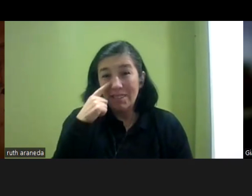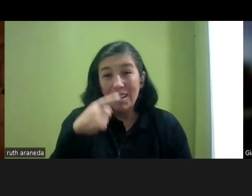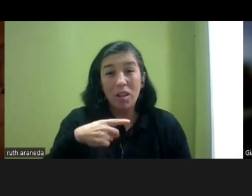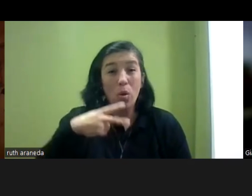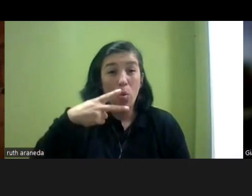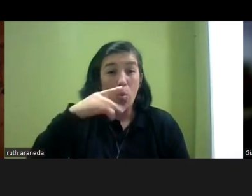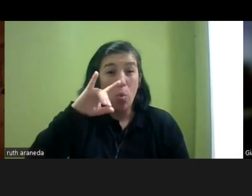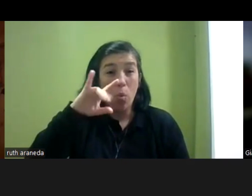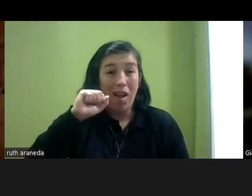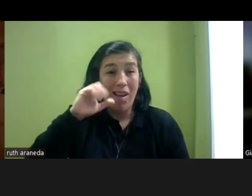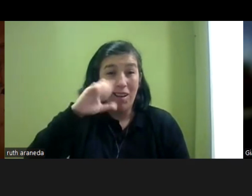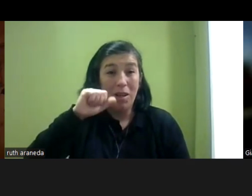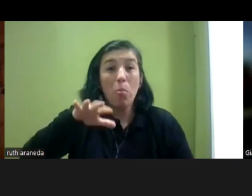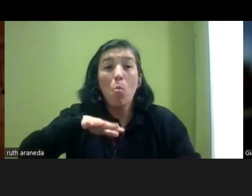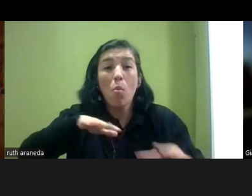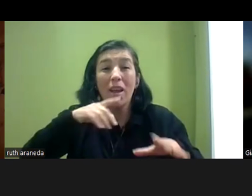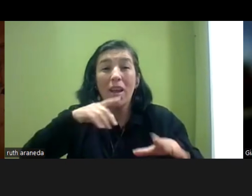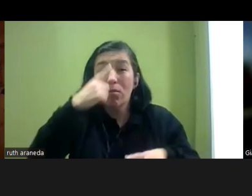móviles correspondían